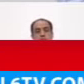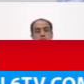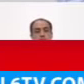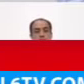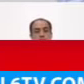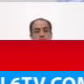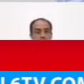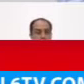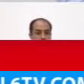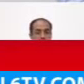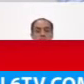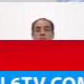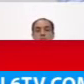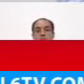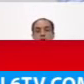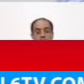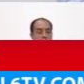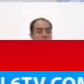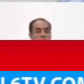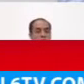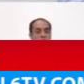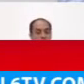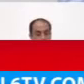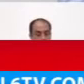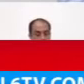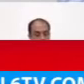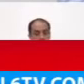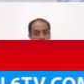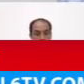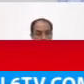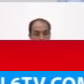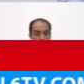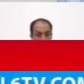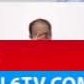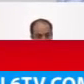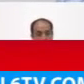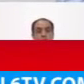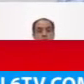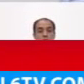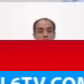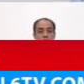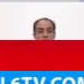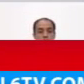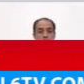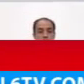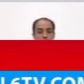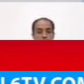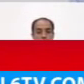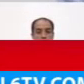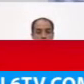lo hemos estado mostrando, como inclusive de otros estados de la República que están llegando a la Ciudad de México.